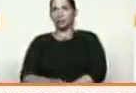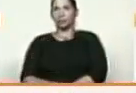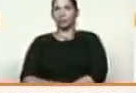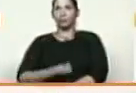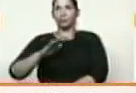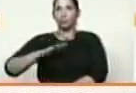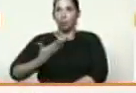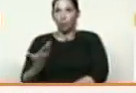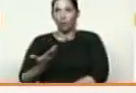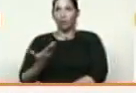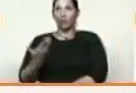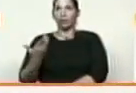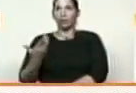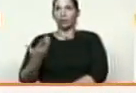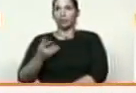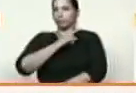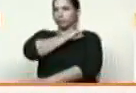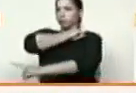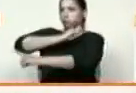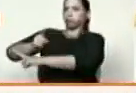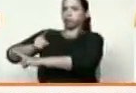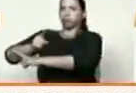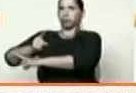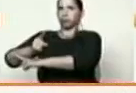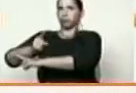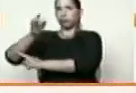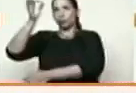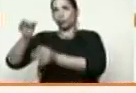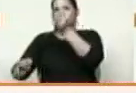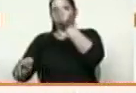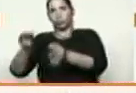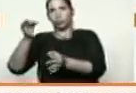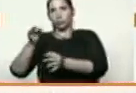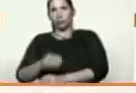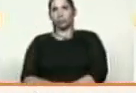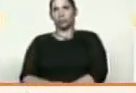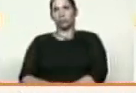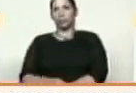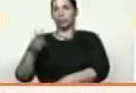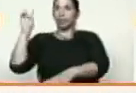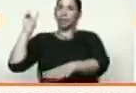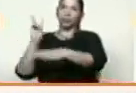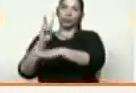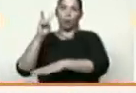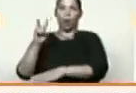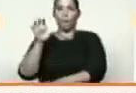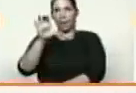ser sancionados y deberían serlo por traición a la patria.